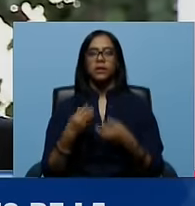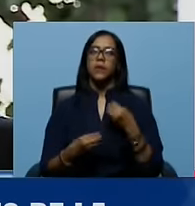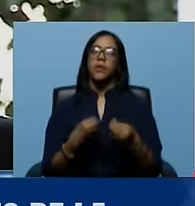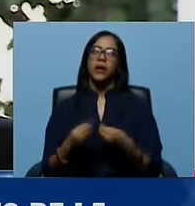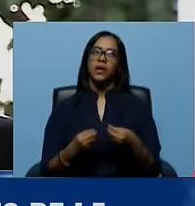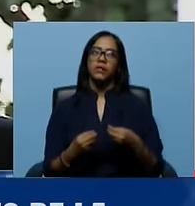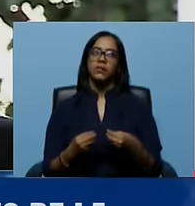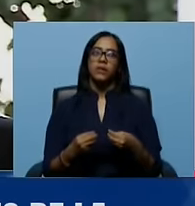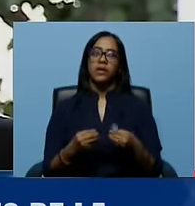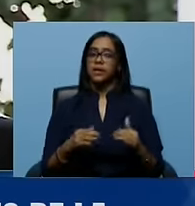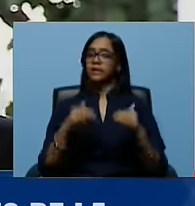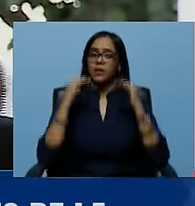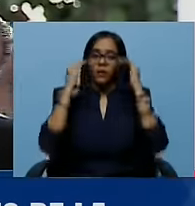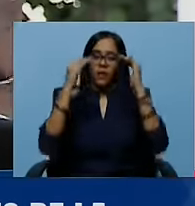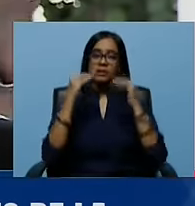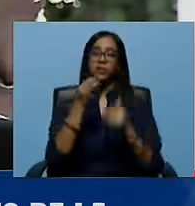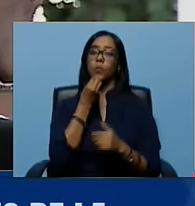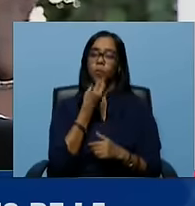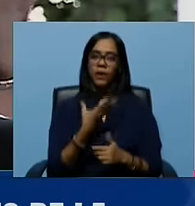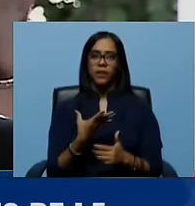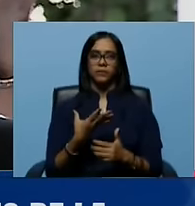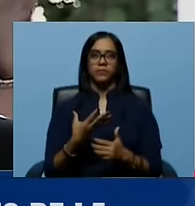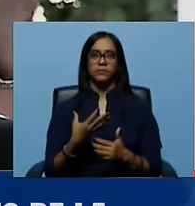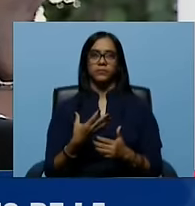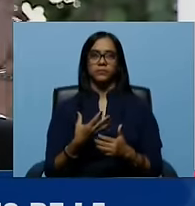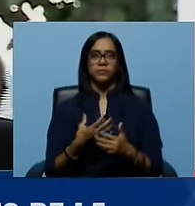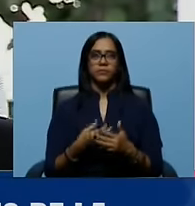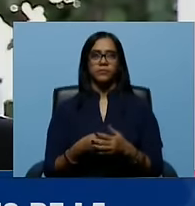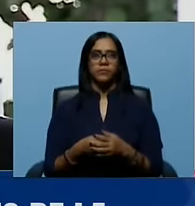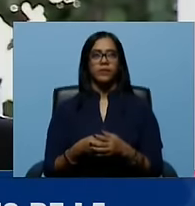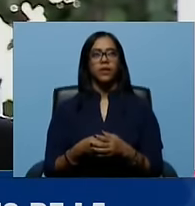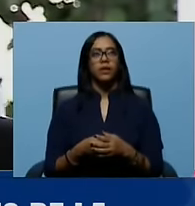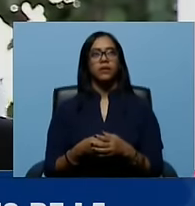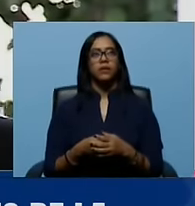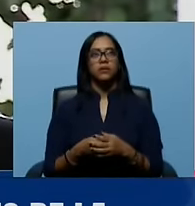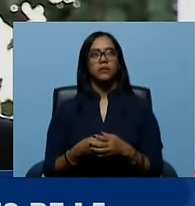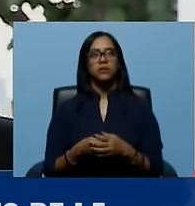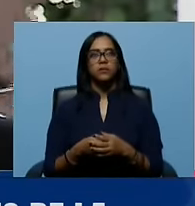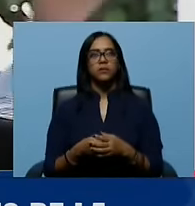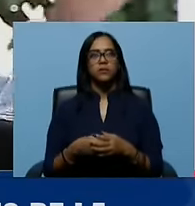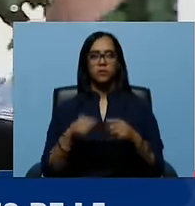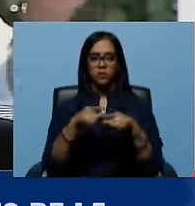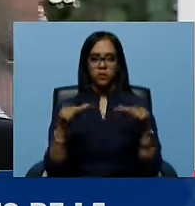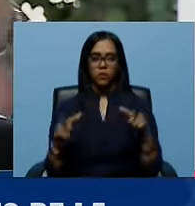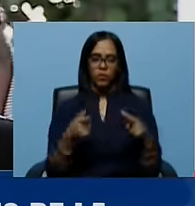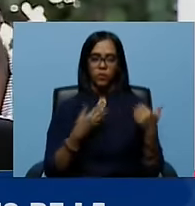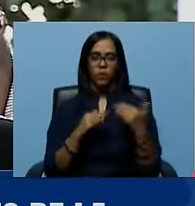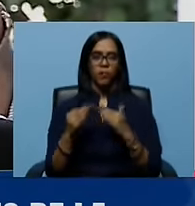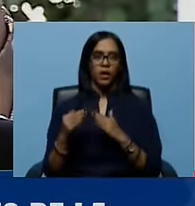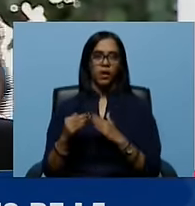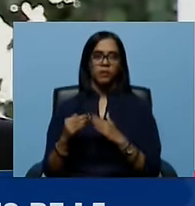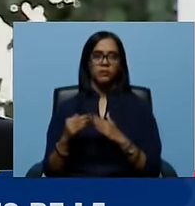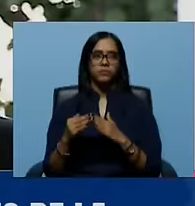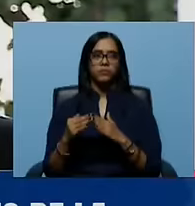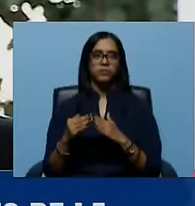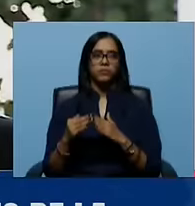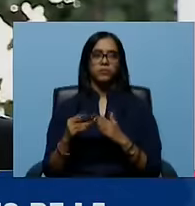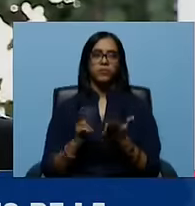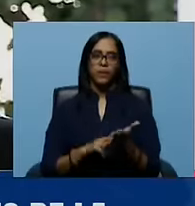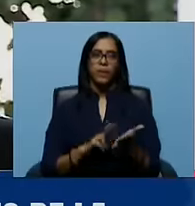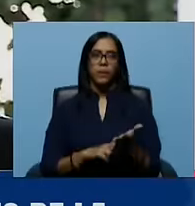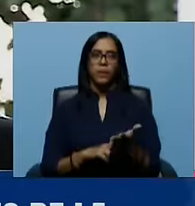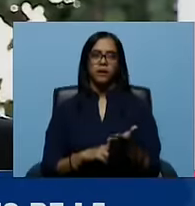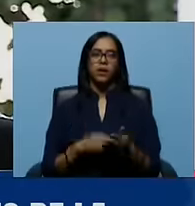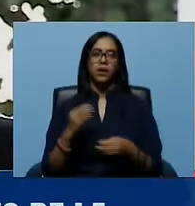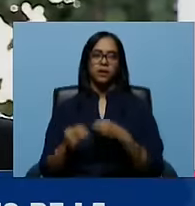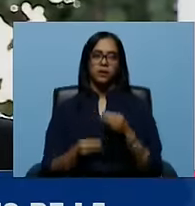que ha sido altamente exitosa con los circuitos comunales. Verdaderamente ha